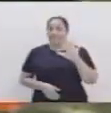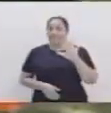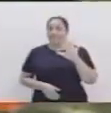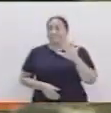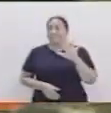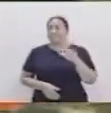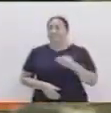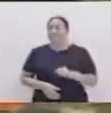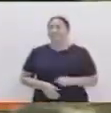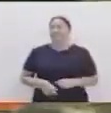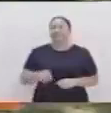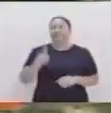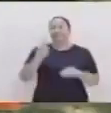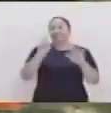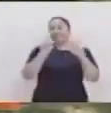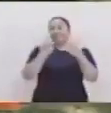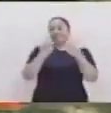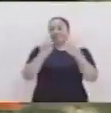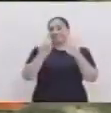5,